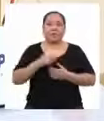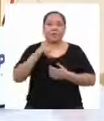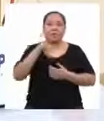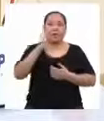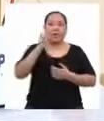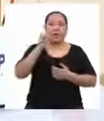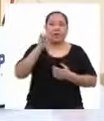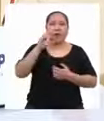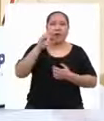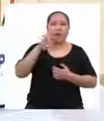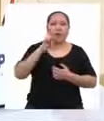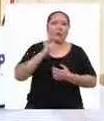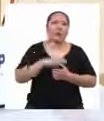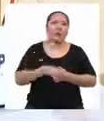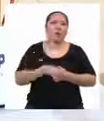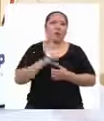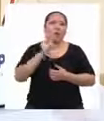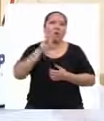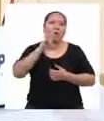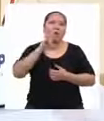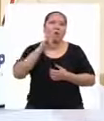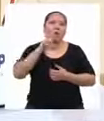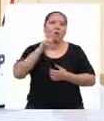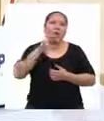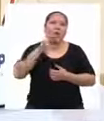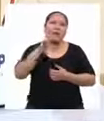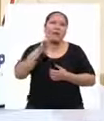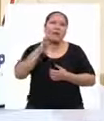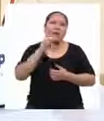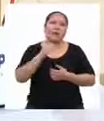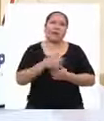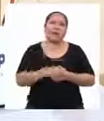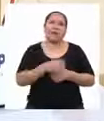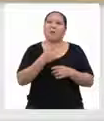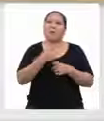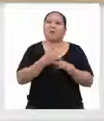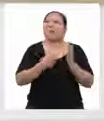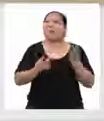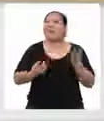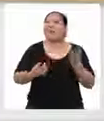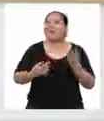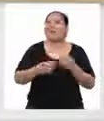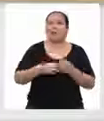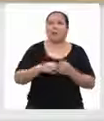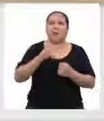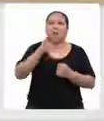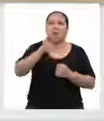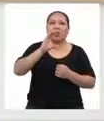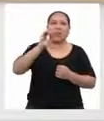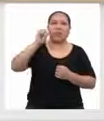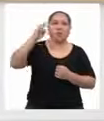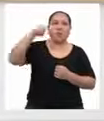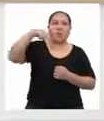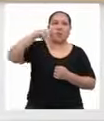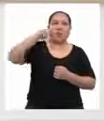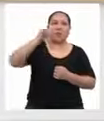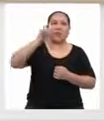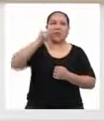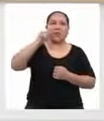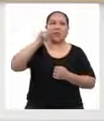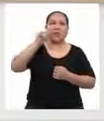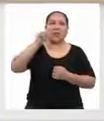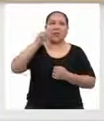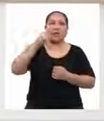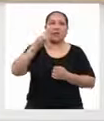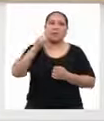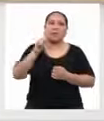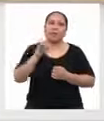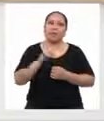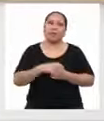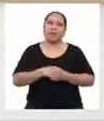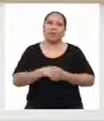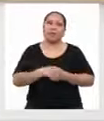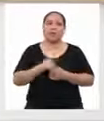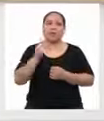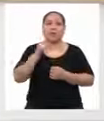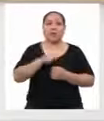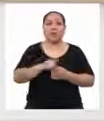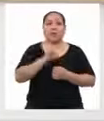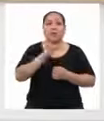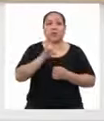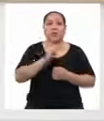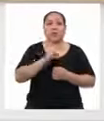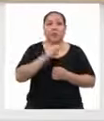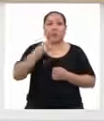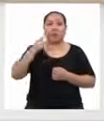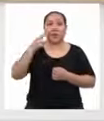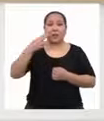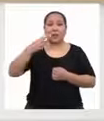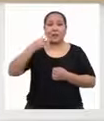cualitativas, pero ¿qué hay de las variables cuantitativas? Para las variables cuantitativas, podemos usar el histograma